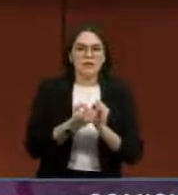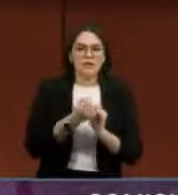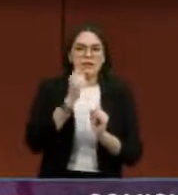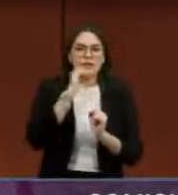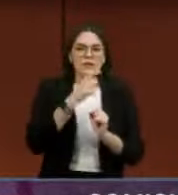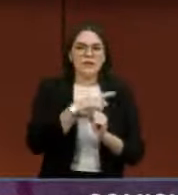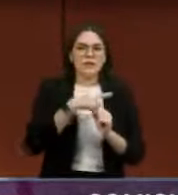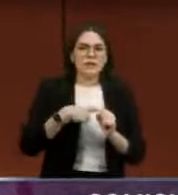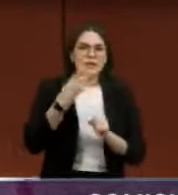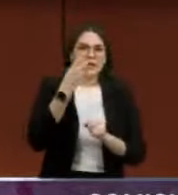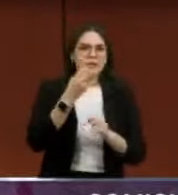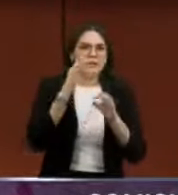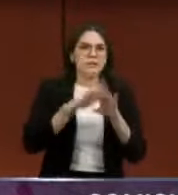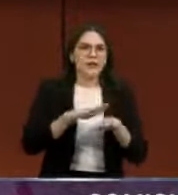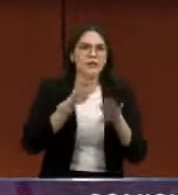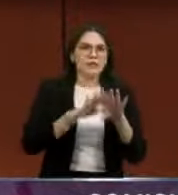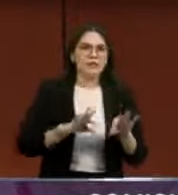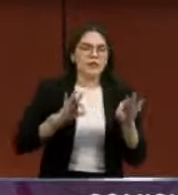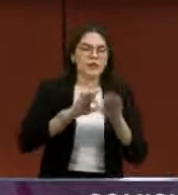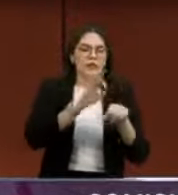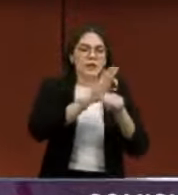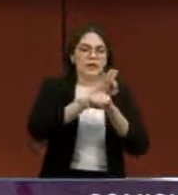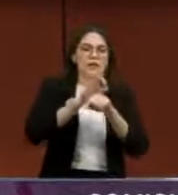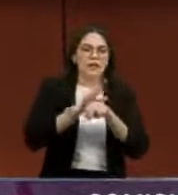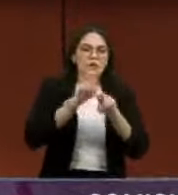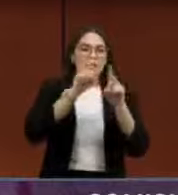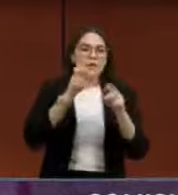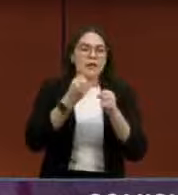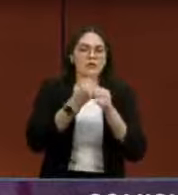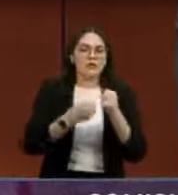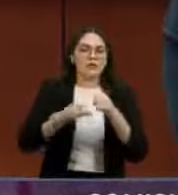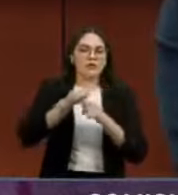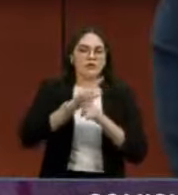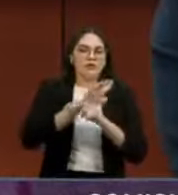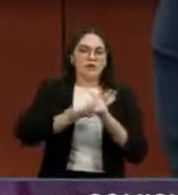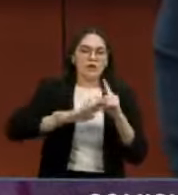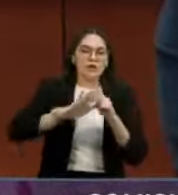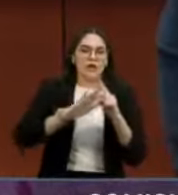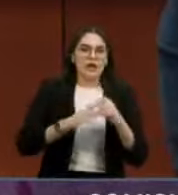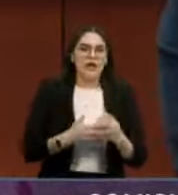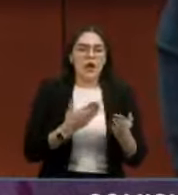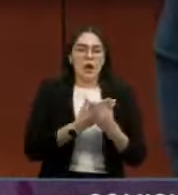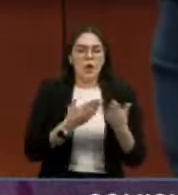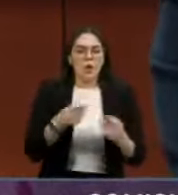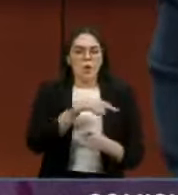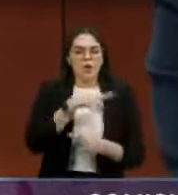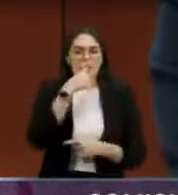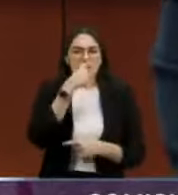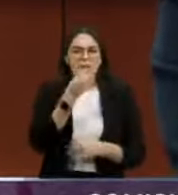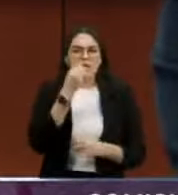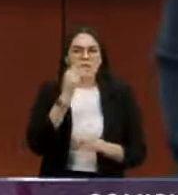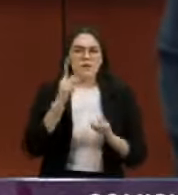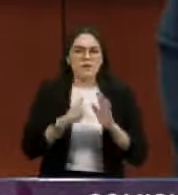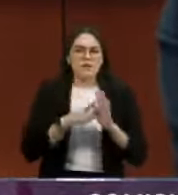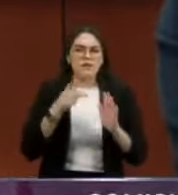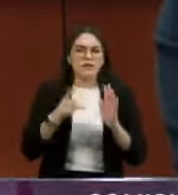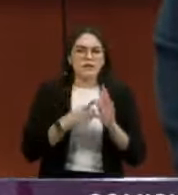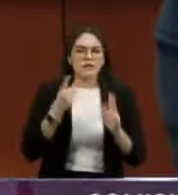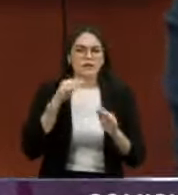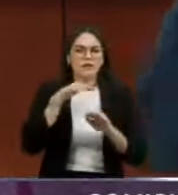los derechos sociales. Hoy hablamos de la separación del poder